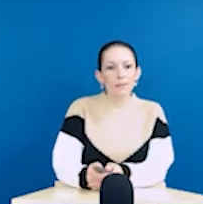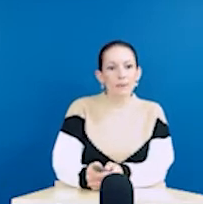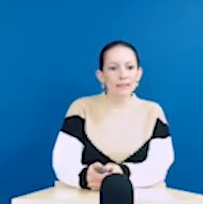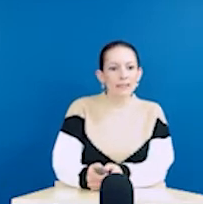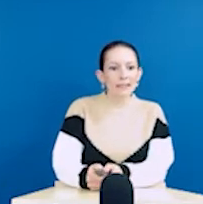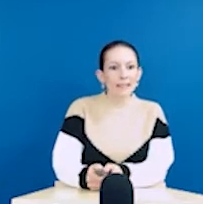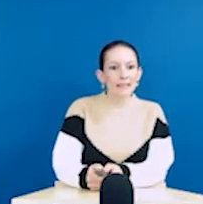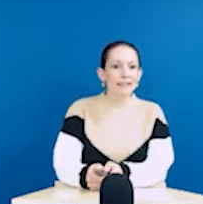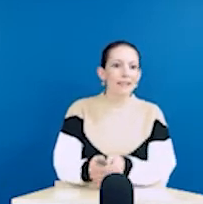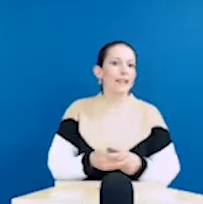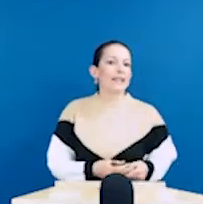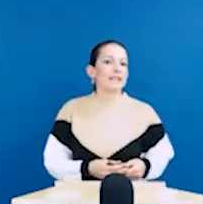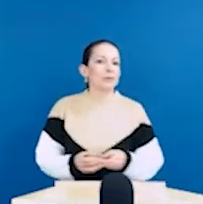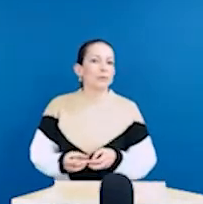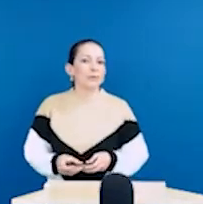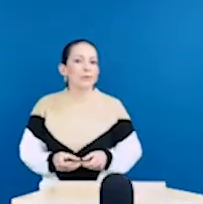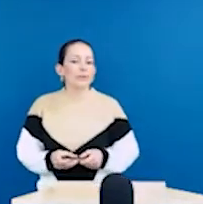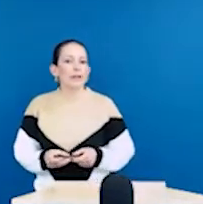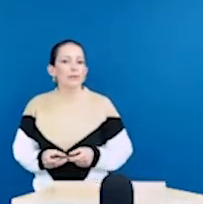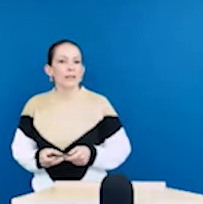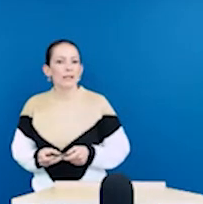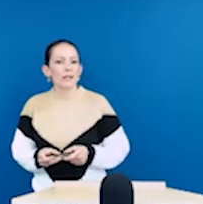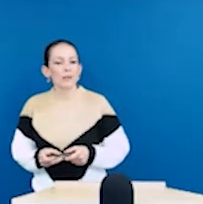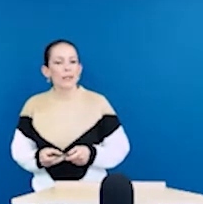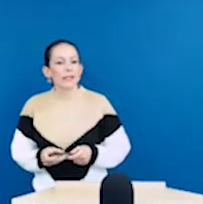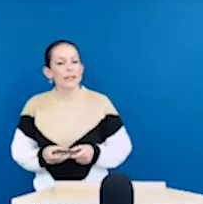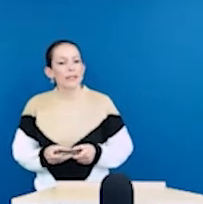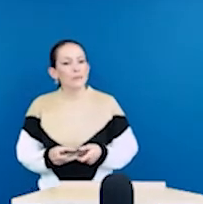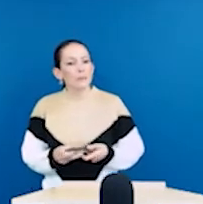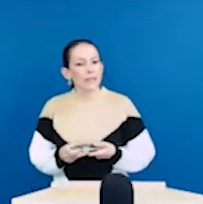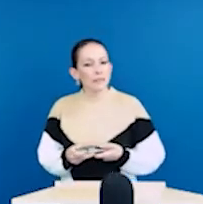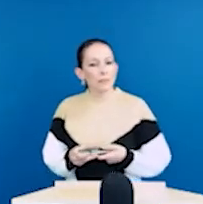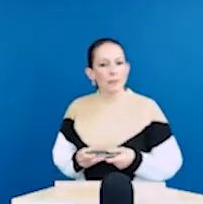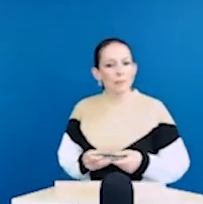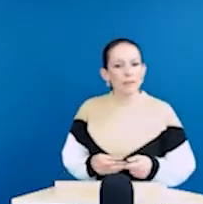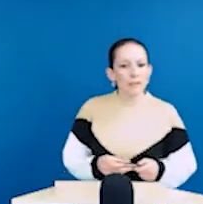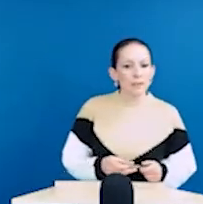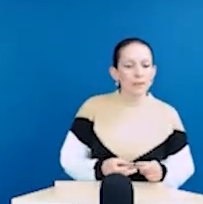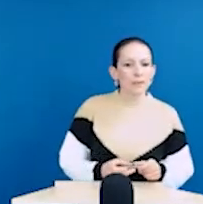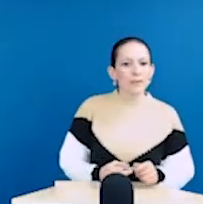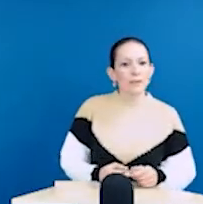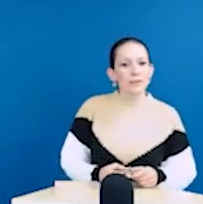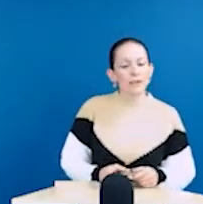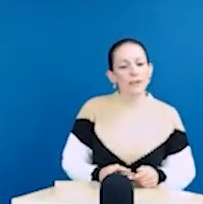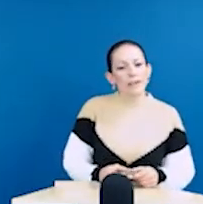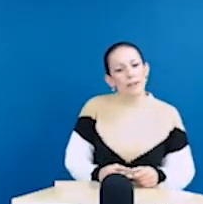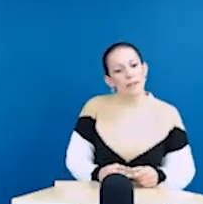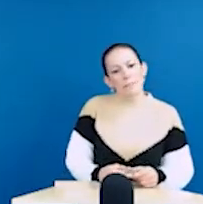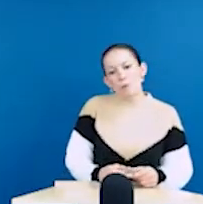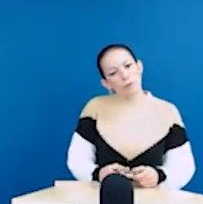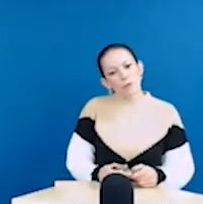este espacio para decirles que el Instituto Carlos Ardila Lule es un brazo muy importante de la Fundación Santa